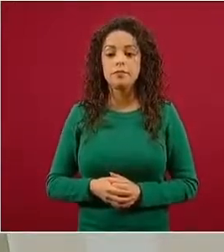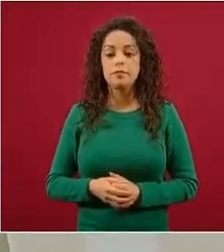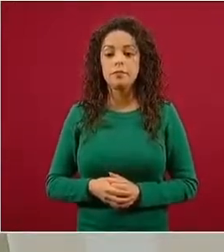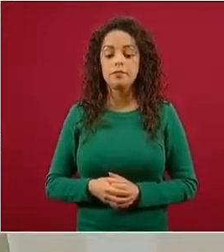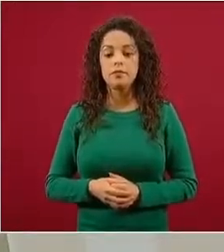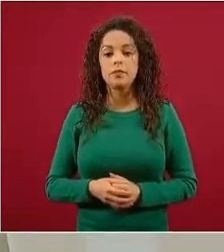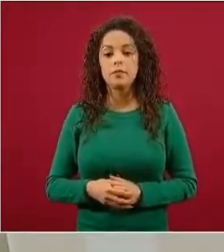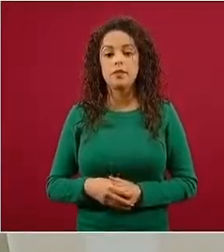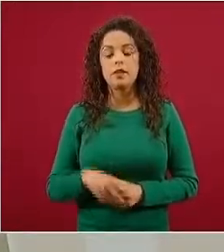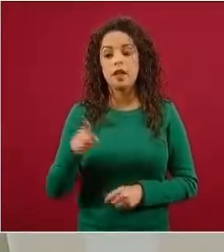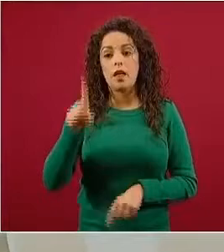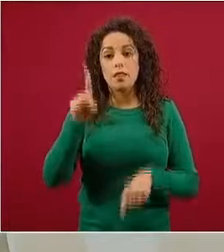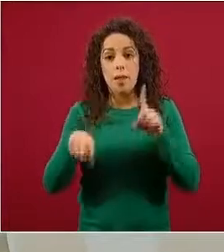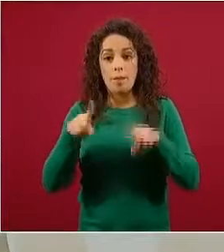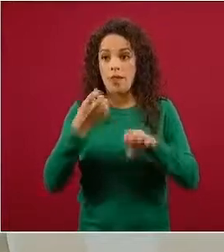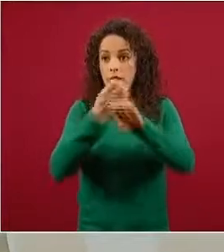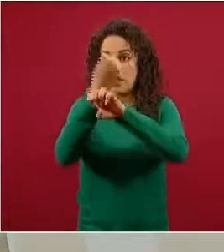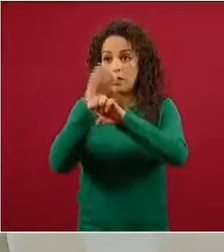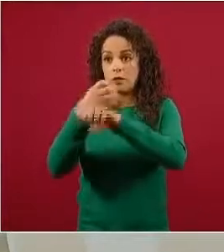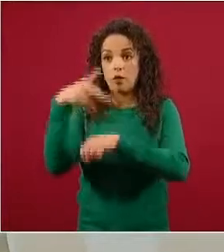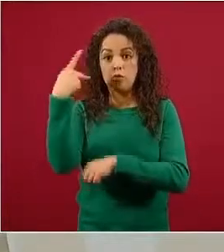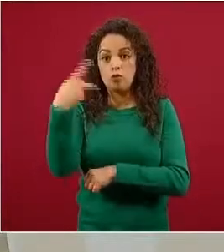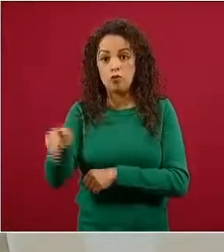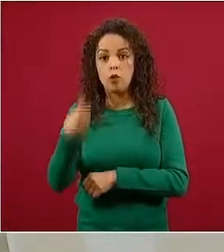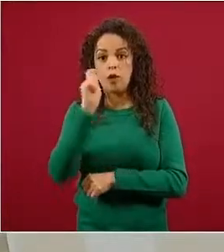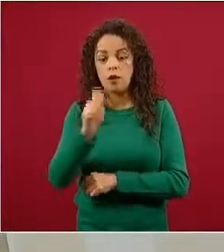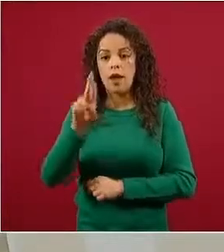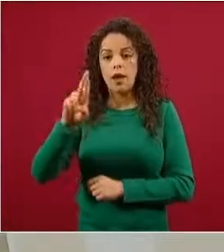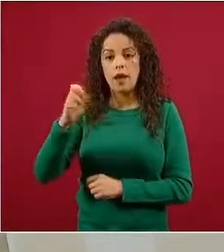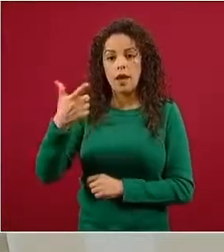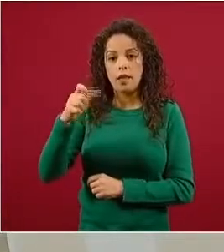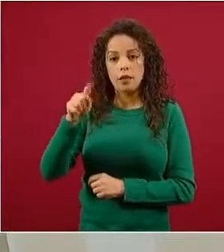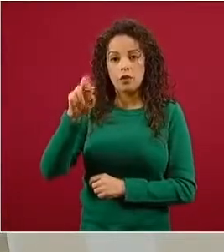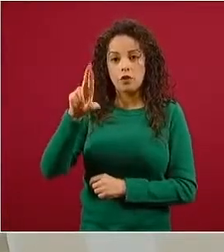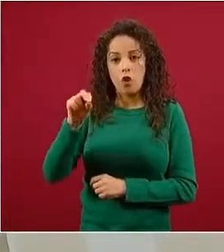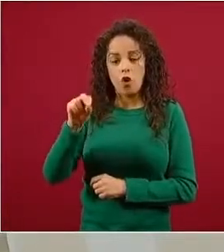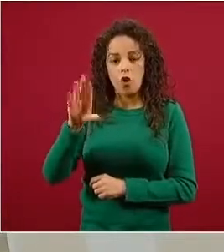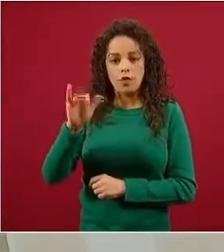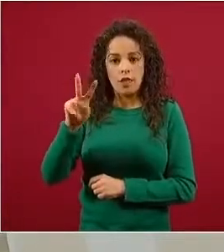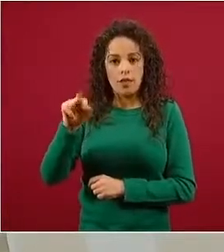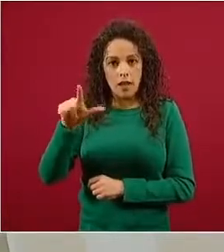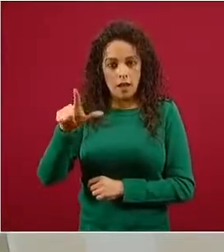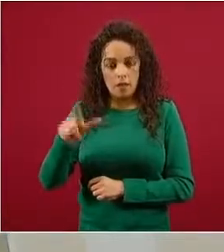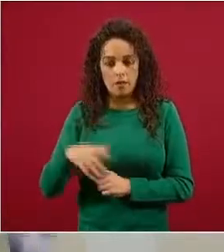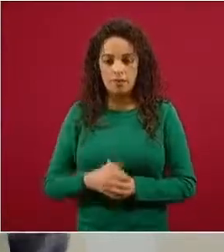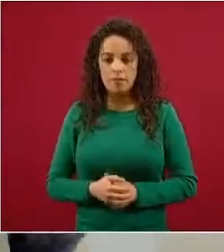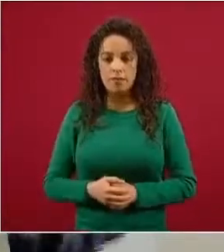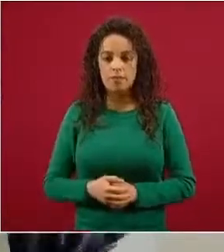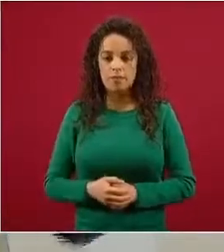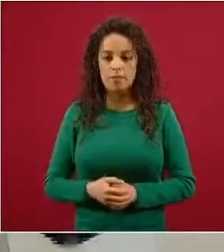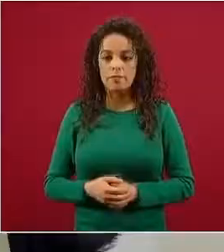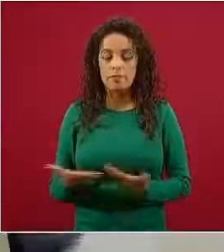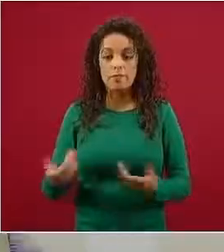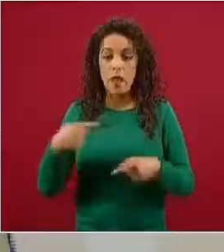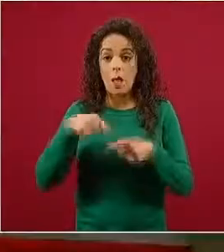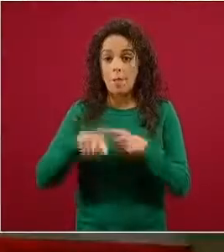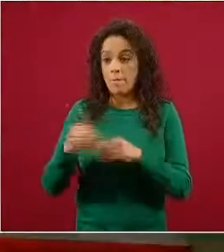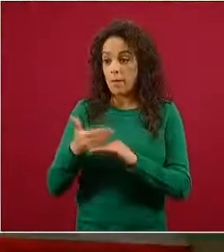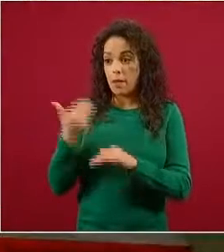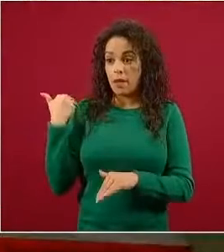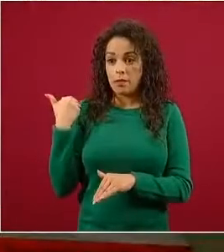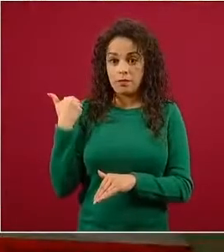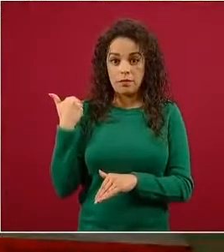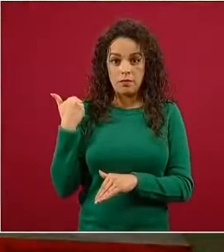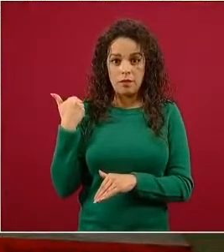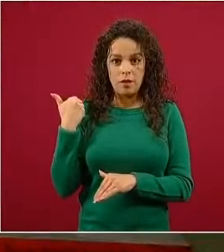un exceso de muertes por influenza, ¿podemos esperar en el futuro tener excesos de muertes por COVID, no solo como los que tenemos ahora,